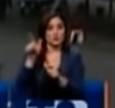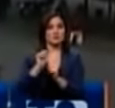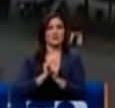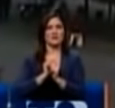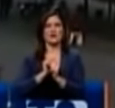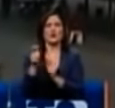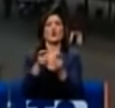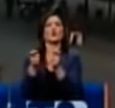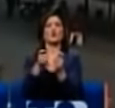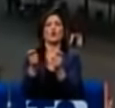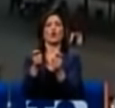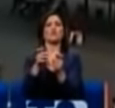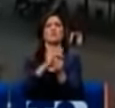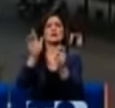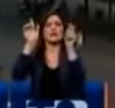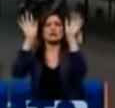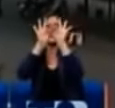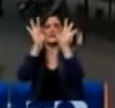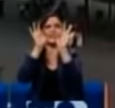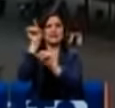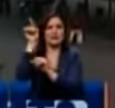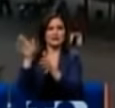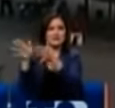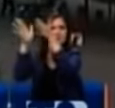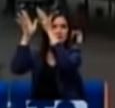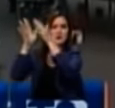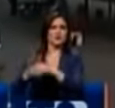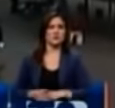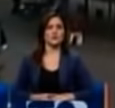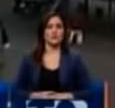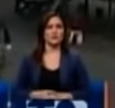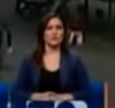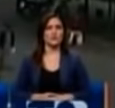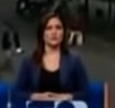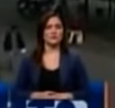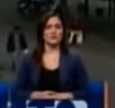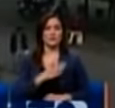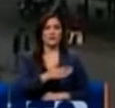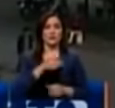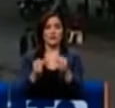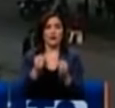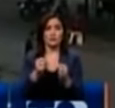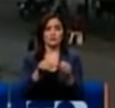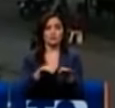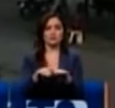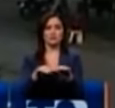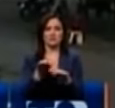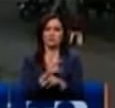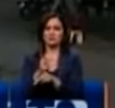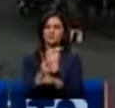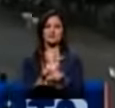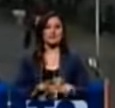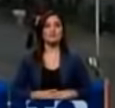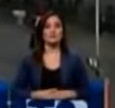de Control y Regulación de Electricidad, me dicen. Así que, por favor, a los vehículos que circulen por ahí,